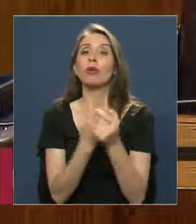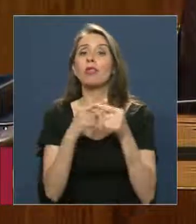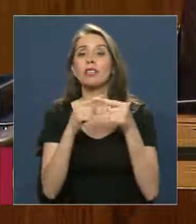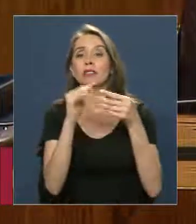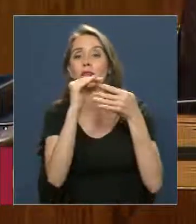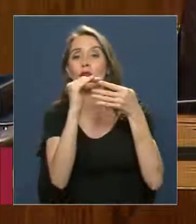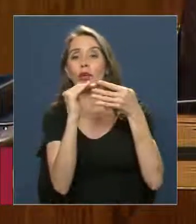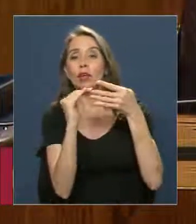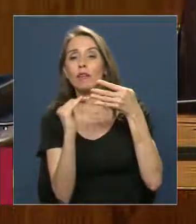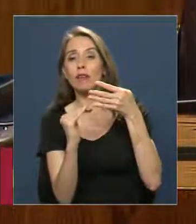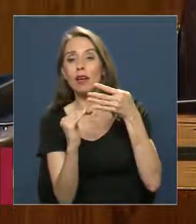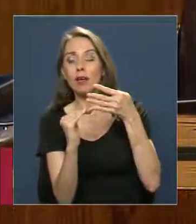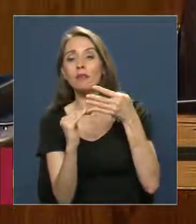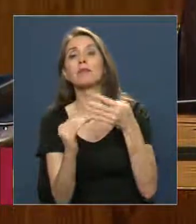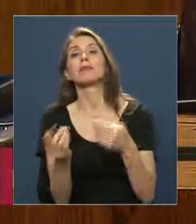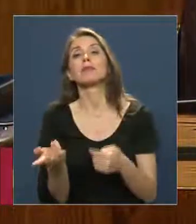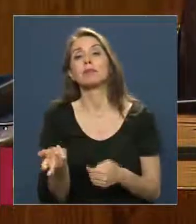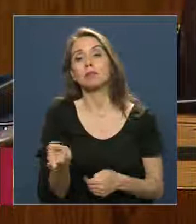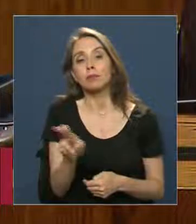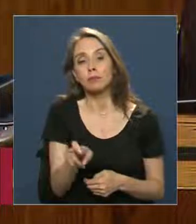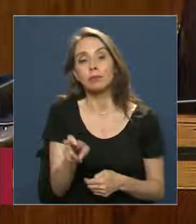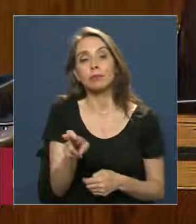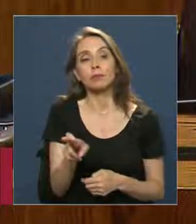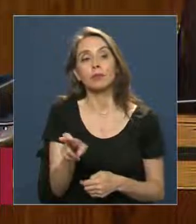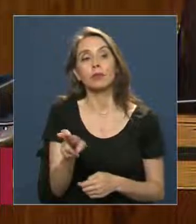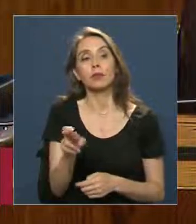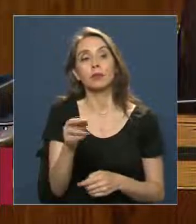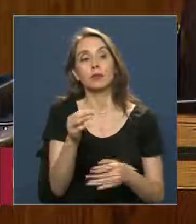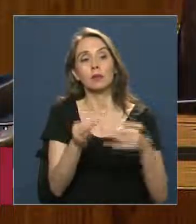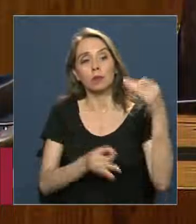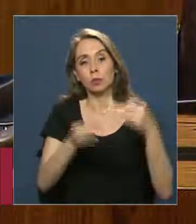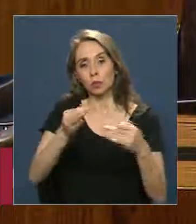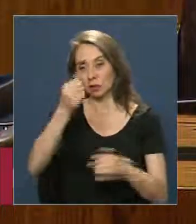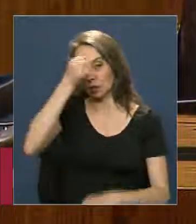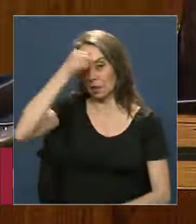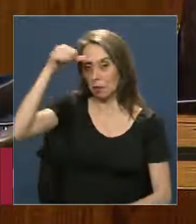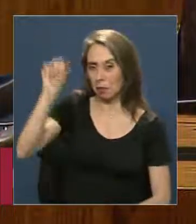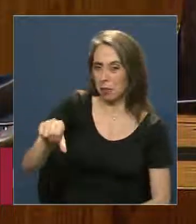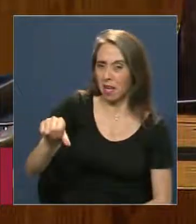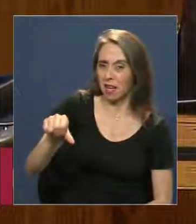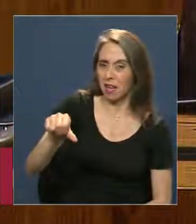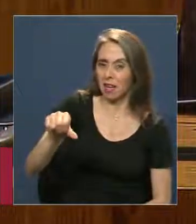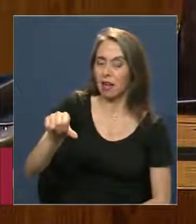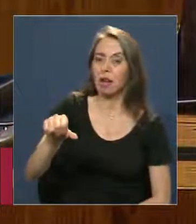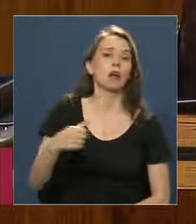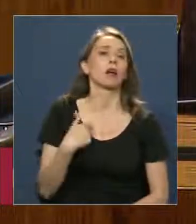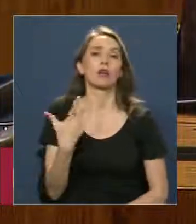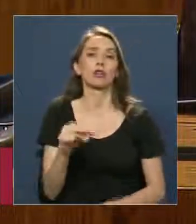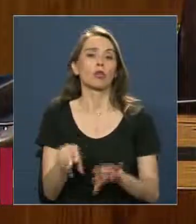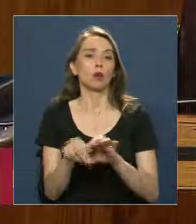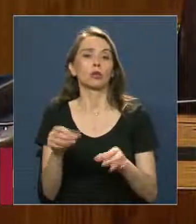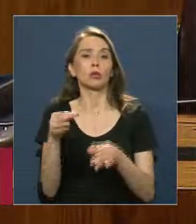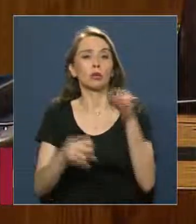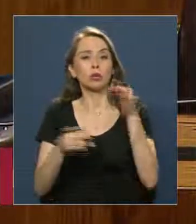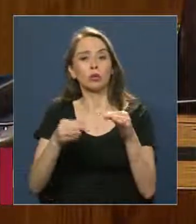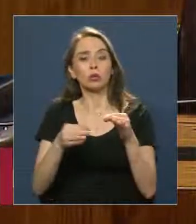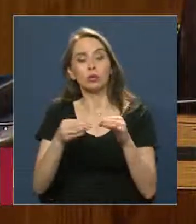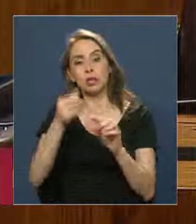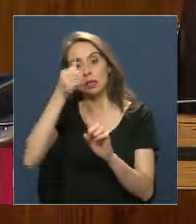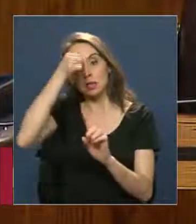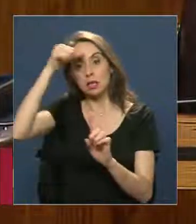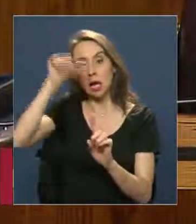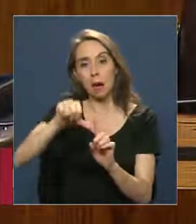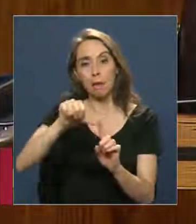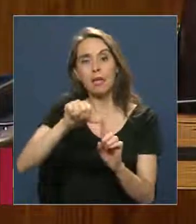lo cual implica de nuevo una penalización que no compartimos por su carácter penal, no por su